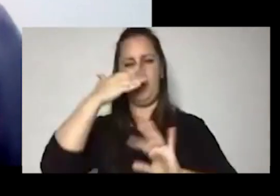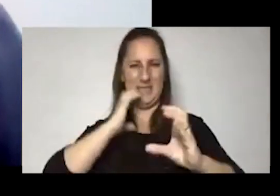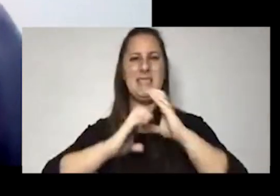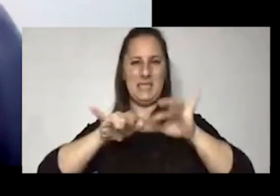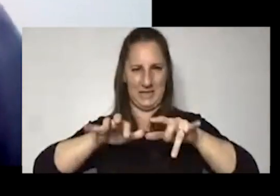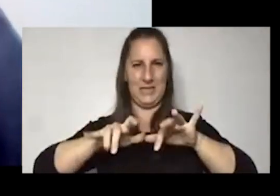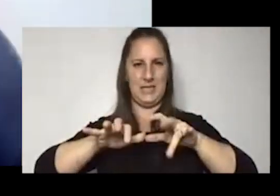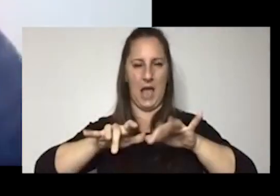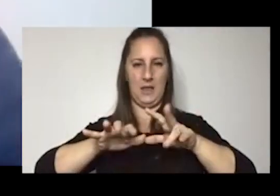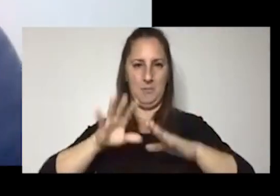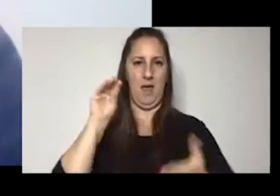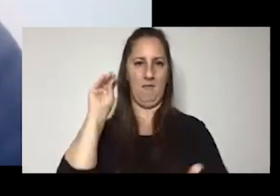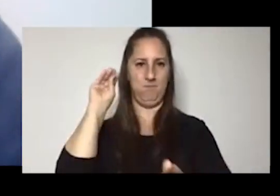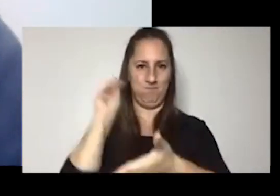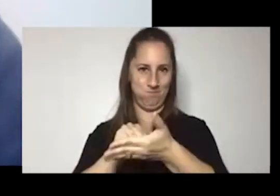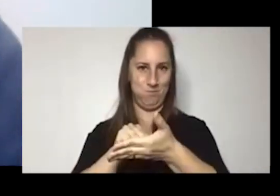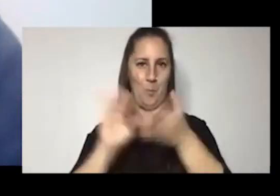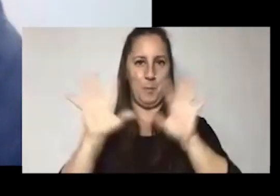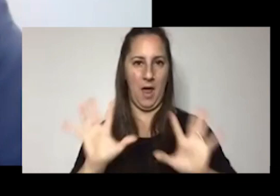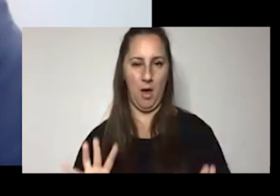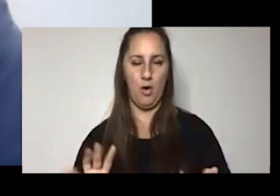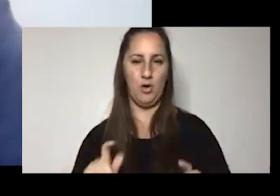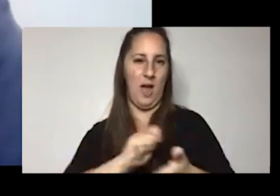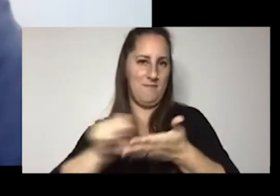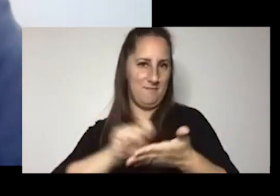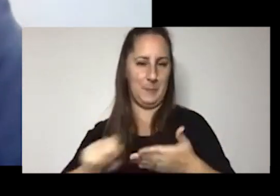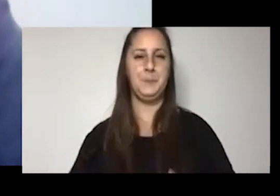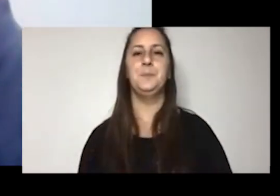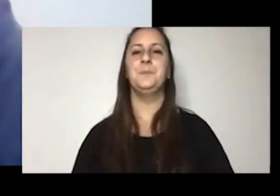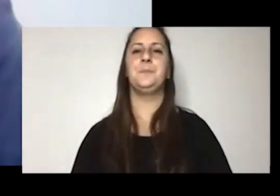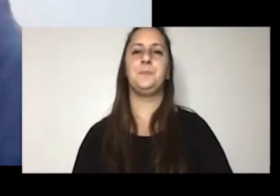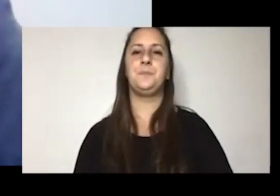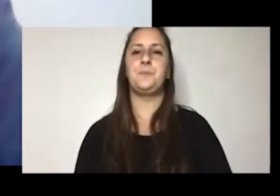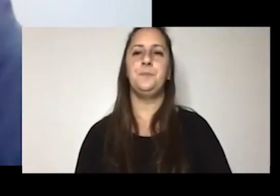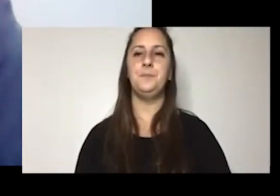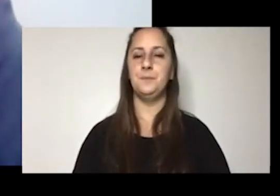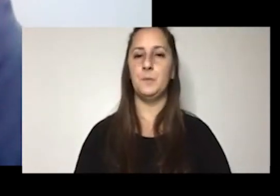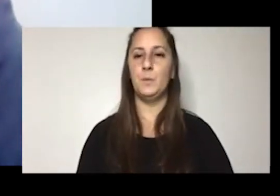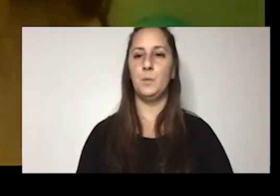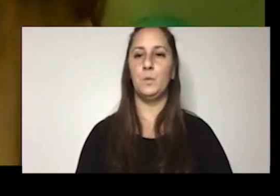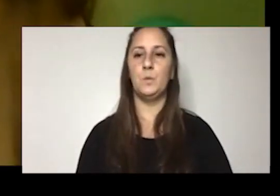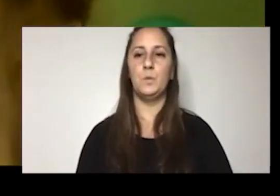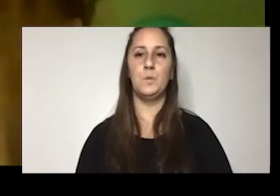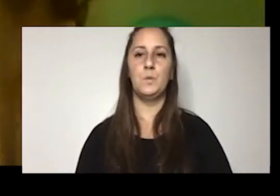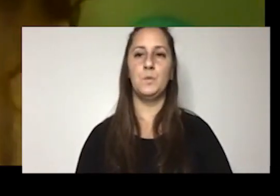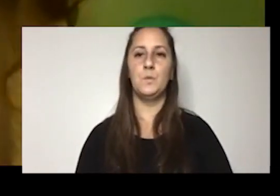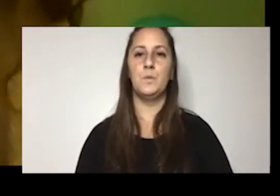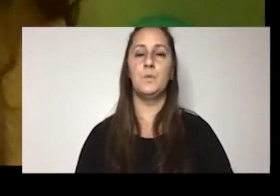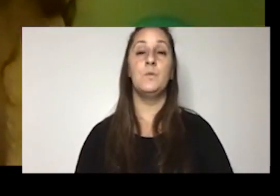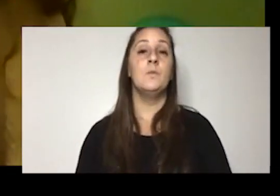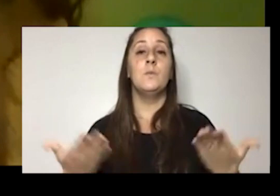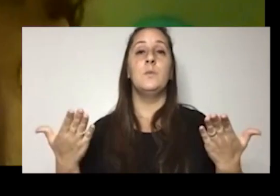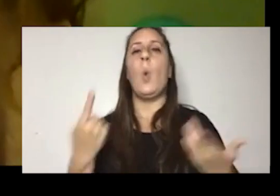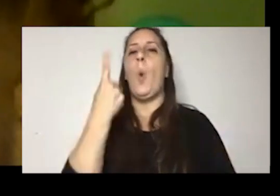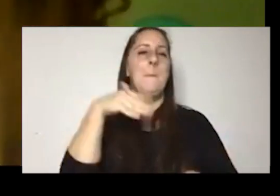quede escrito ya de por sí. Perfecto. Nuevamente, 1.000.000 de gracias, la